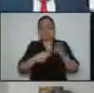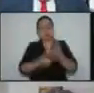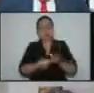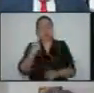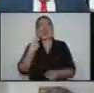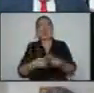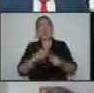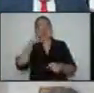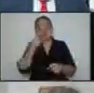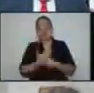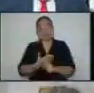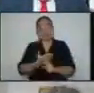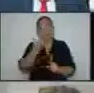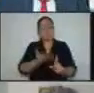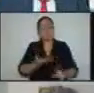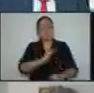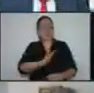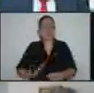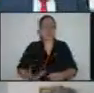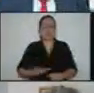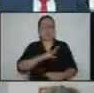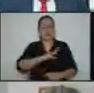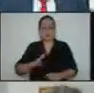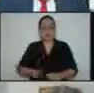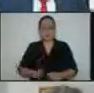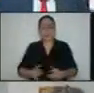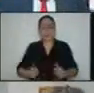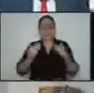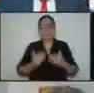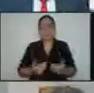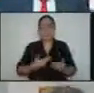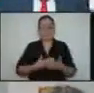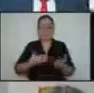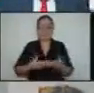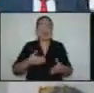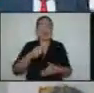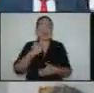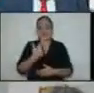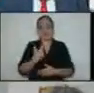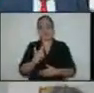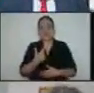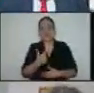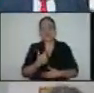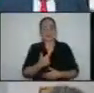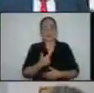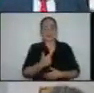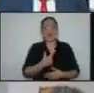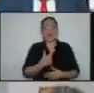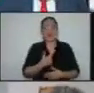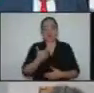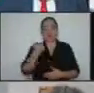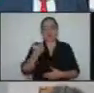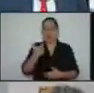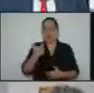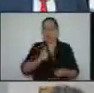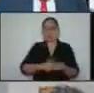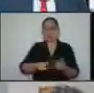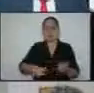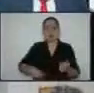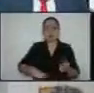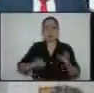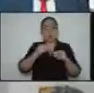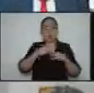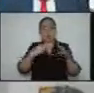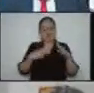la presidenta municipal. 7. Uso indebido de recursos públicos. Es inexistente el